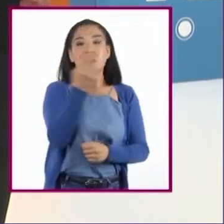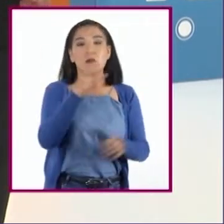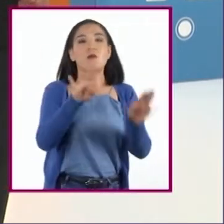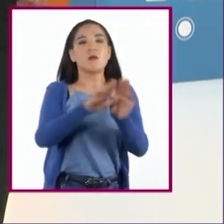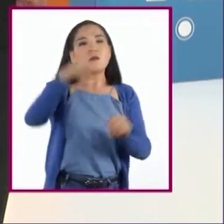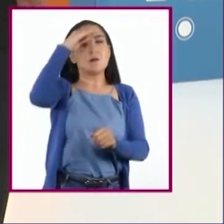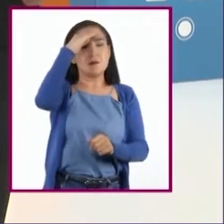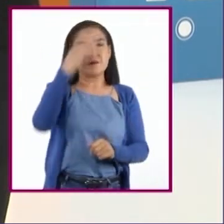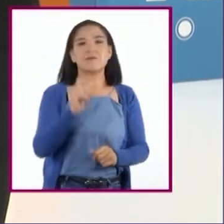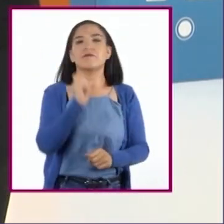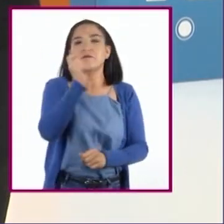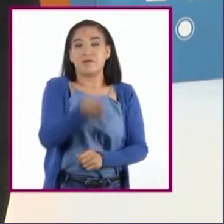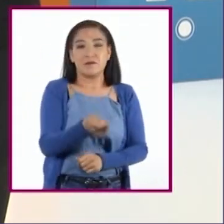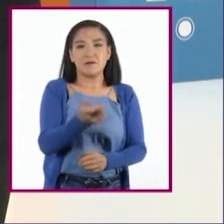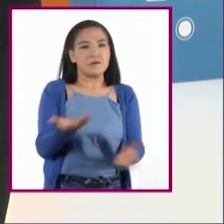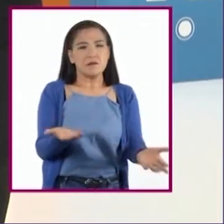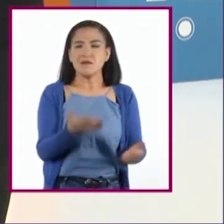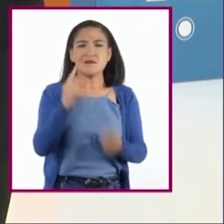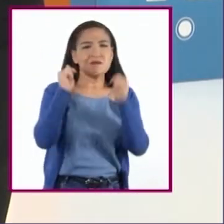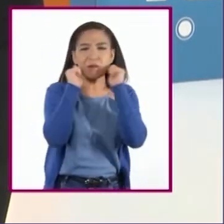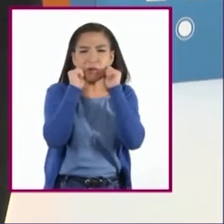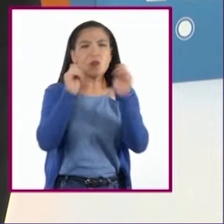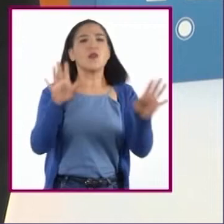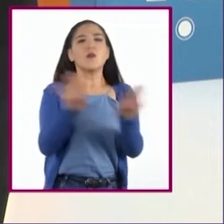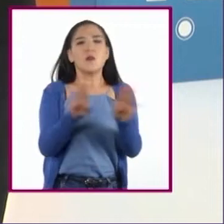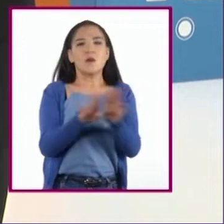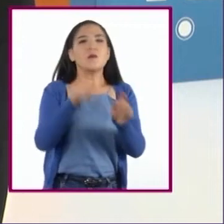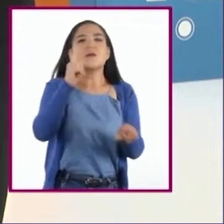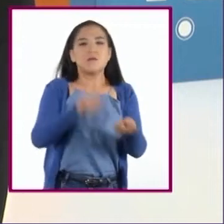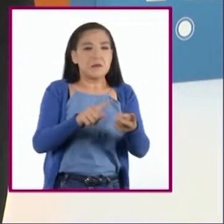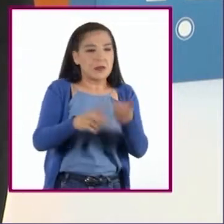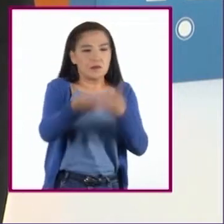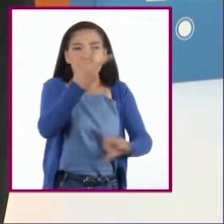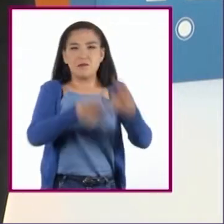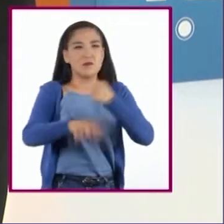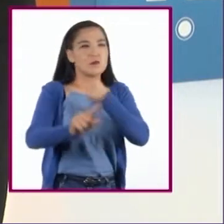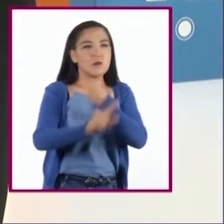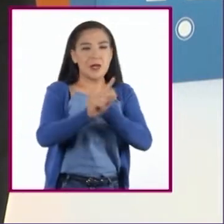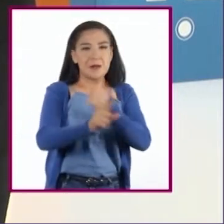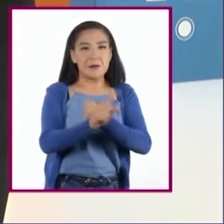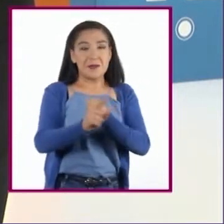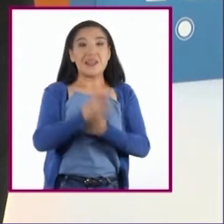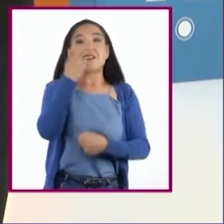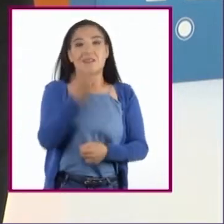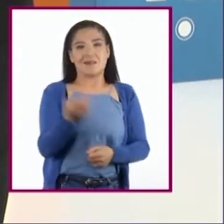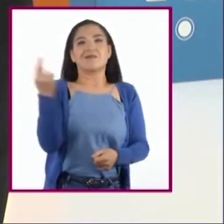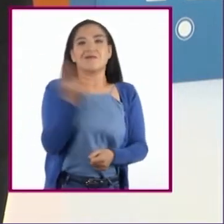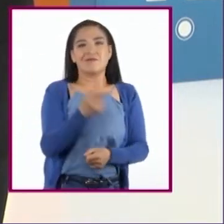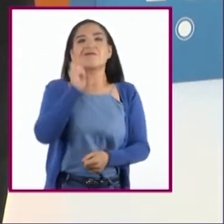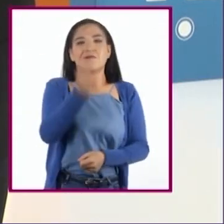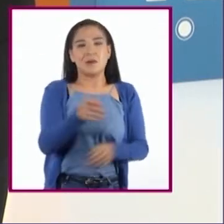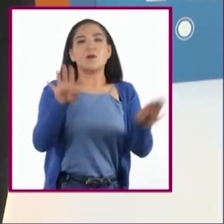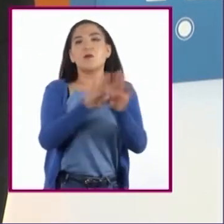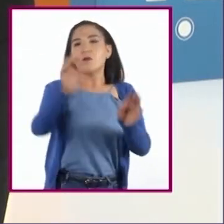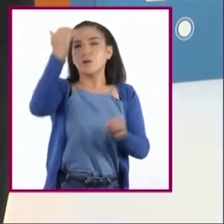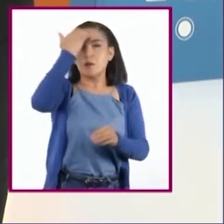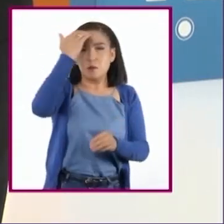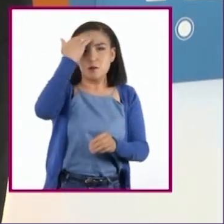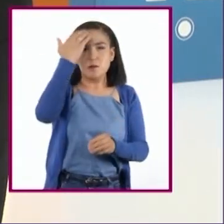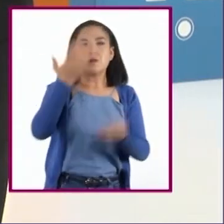necesario considerar que no importa el origen o naturaleza de una situación, Lo que sí es necesario es